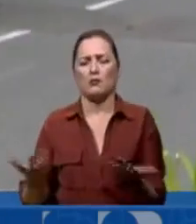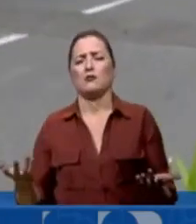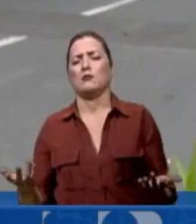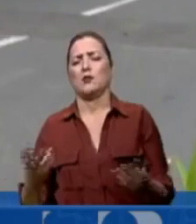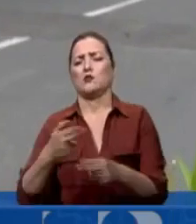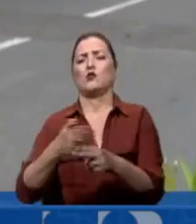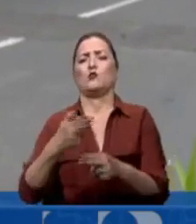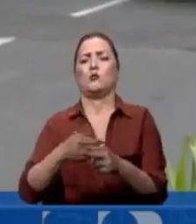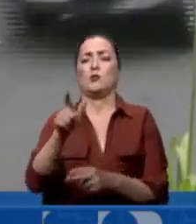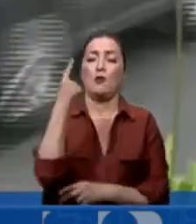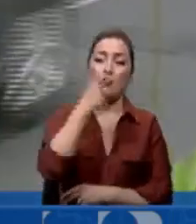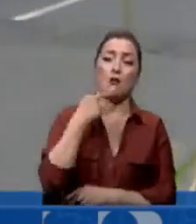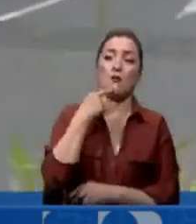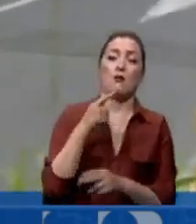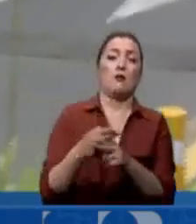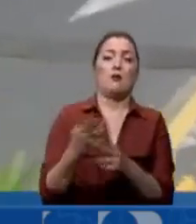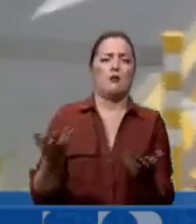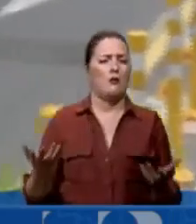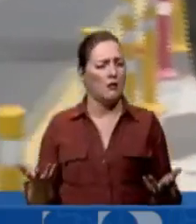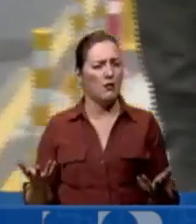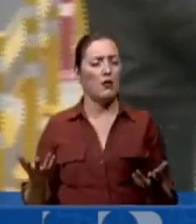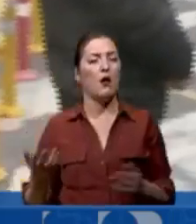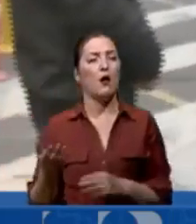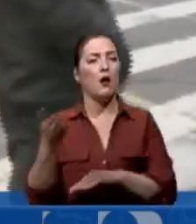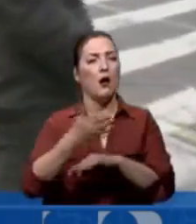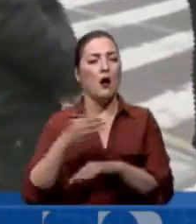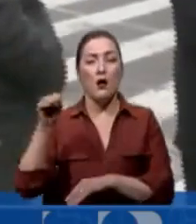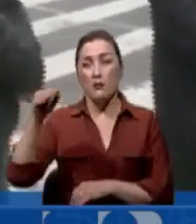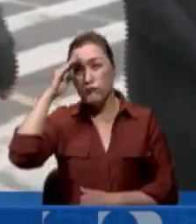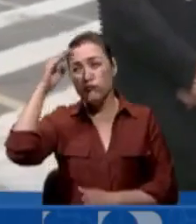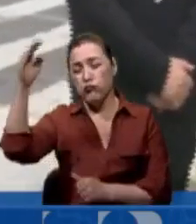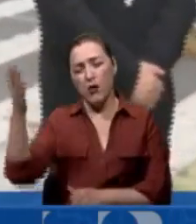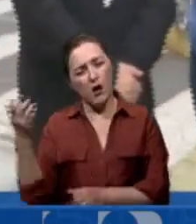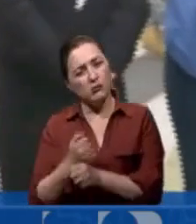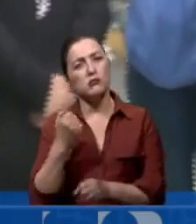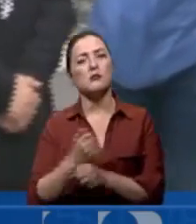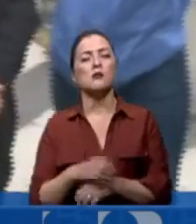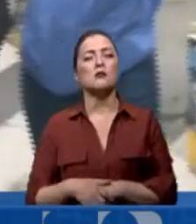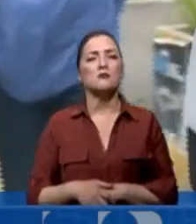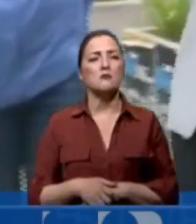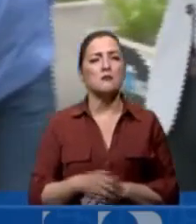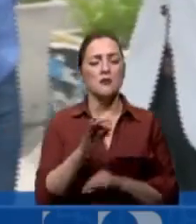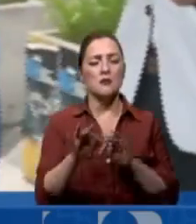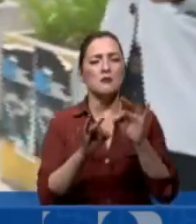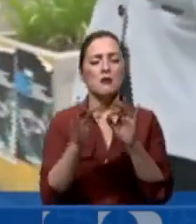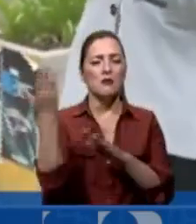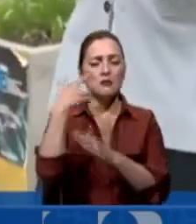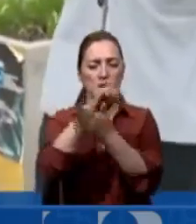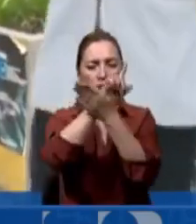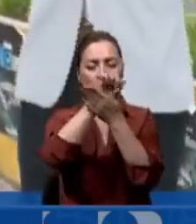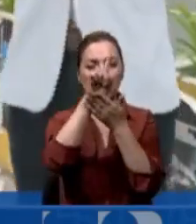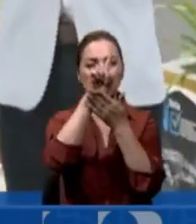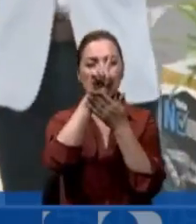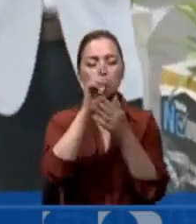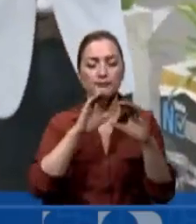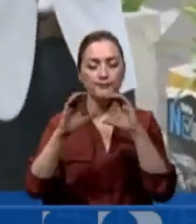nombre, si le veo a alguien que está observando, sino con la alerta. Yo creo que ya deben de trabajar sobre incidencias. Perfecto. Hace algunas semanas atrás conversamos